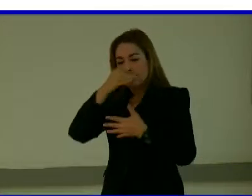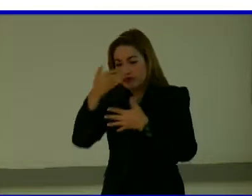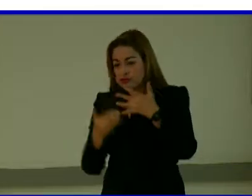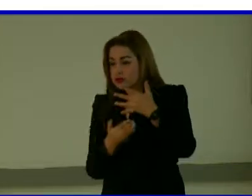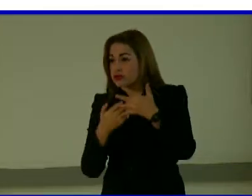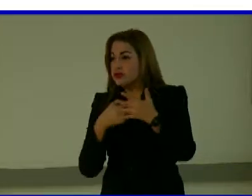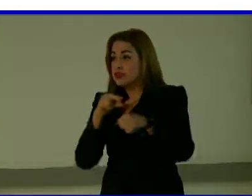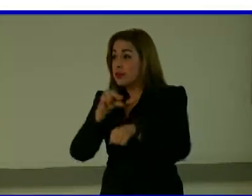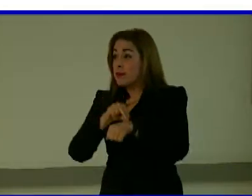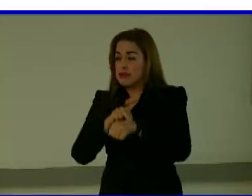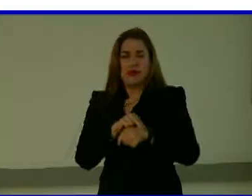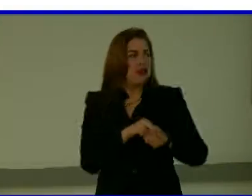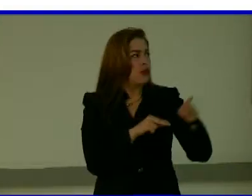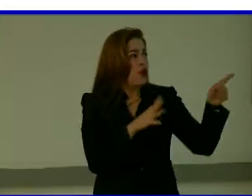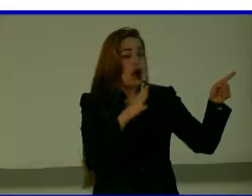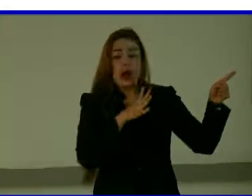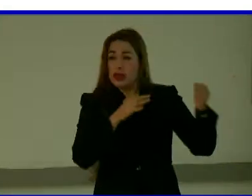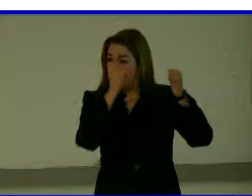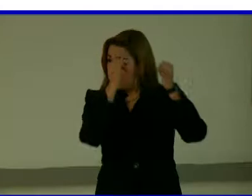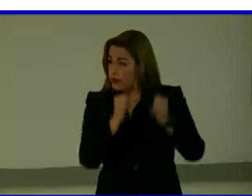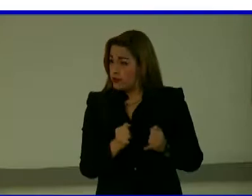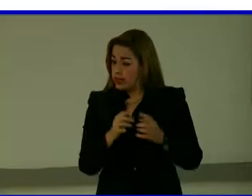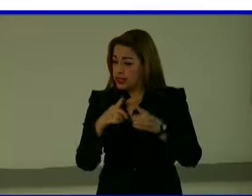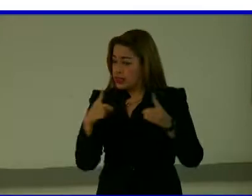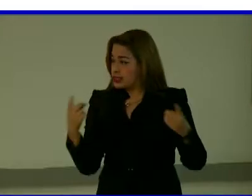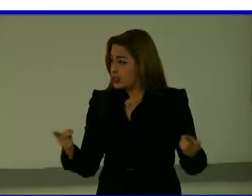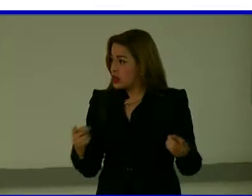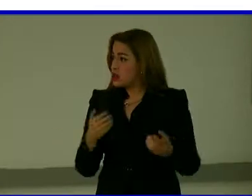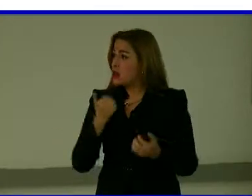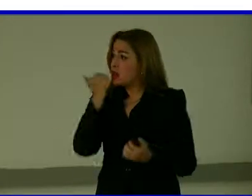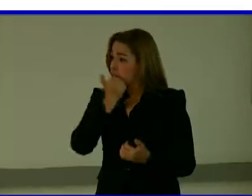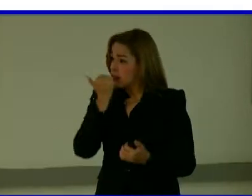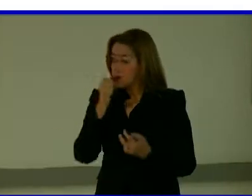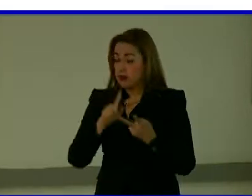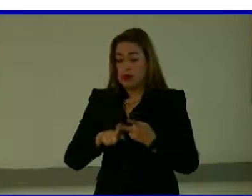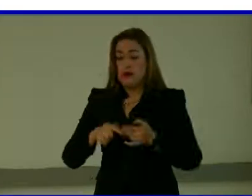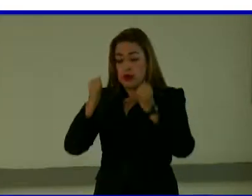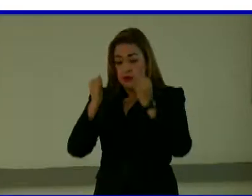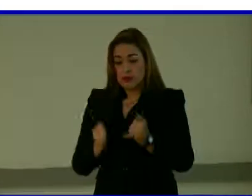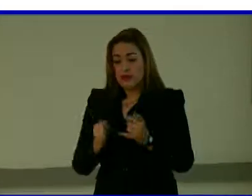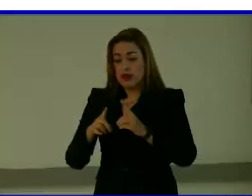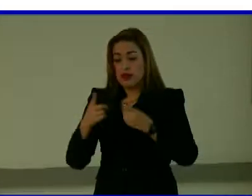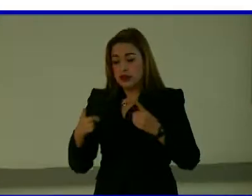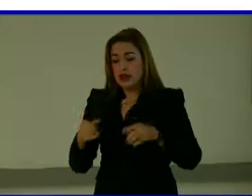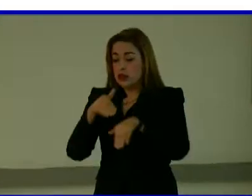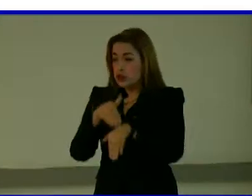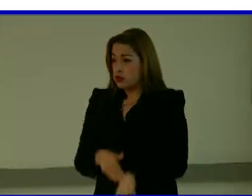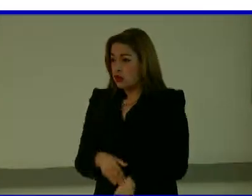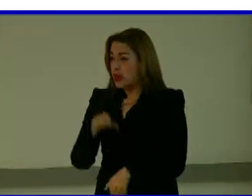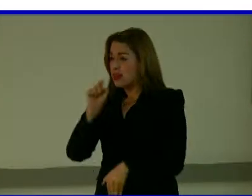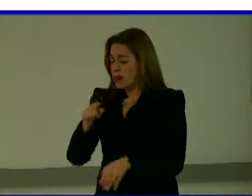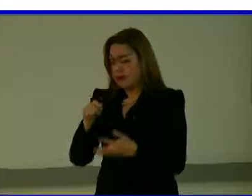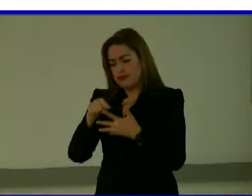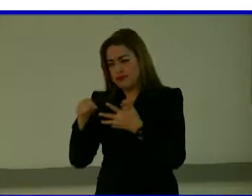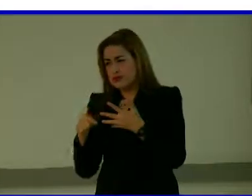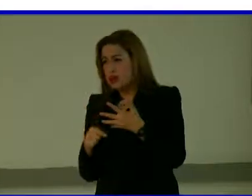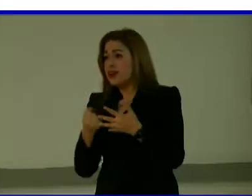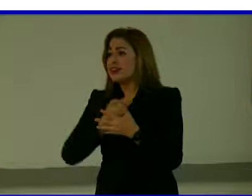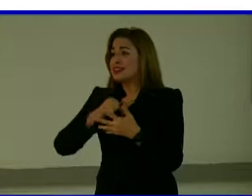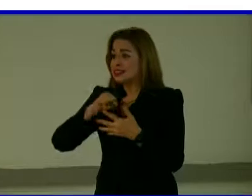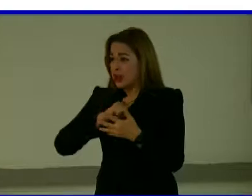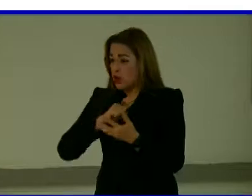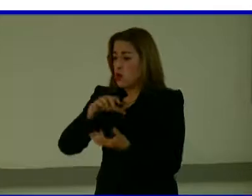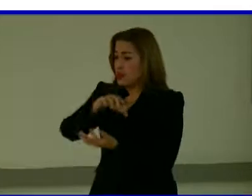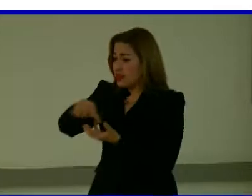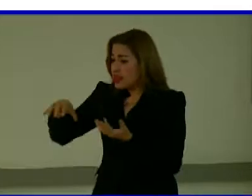desarrollo del estudiante, el perfil conductual y emocional, los factores de salud y los factores del entorno, del